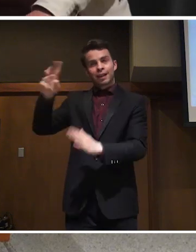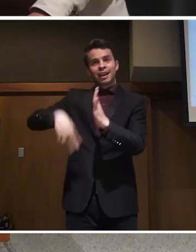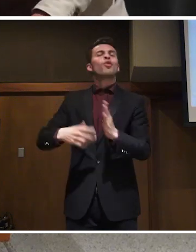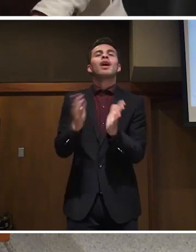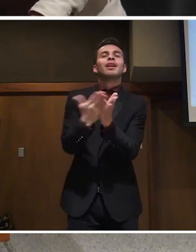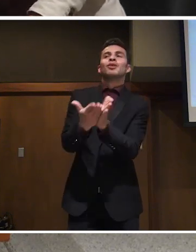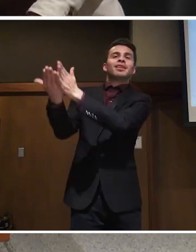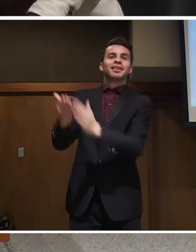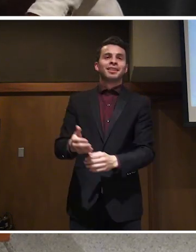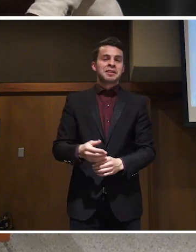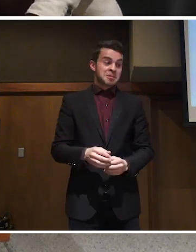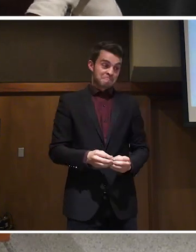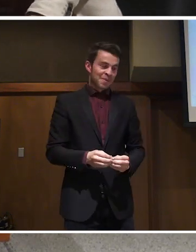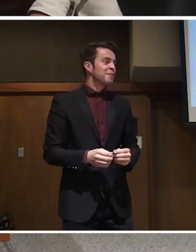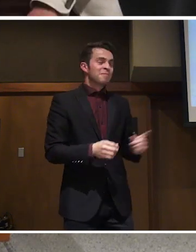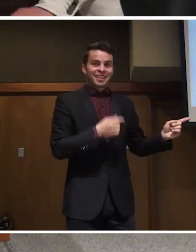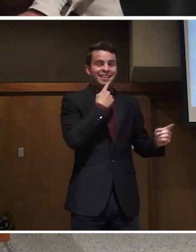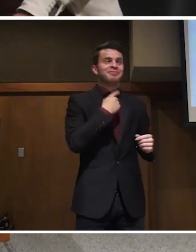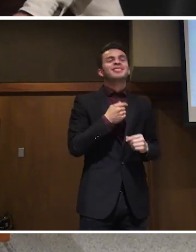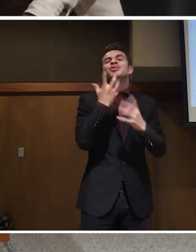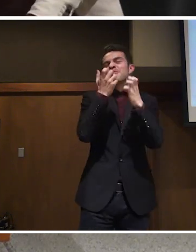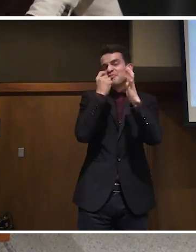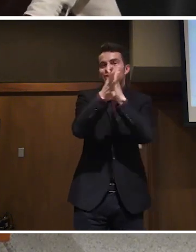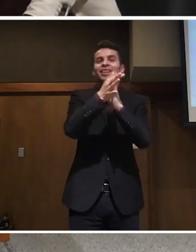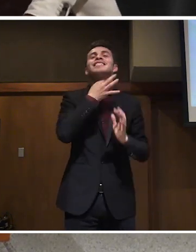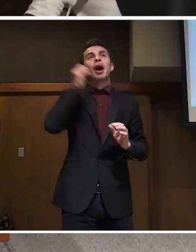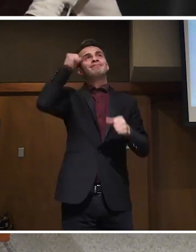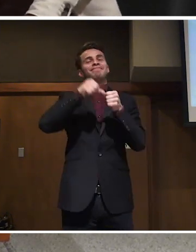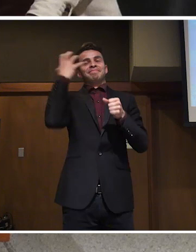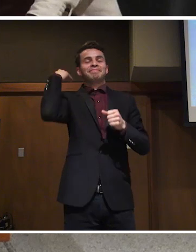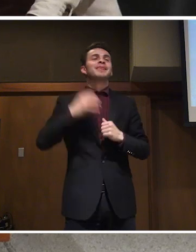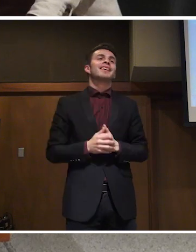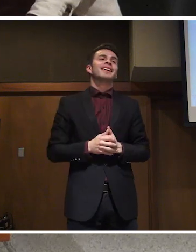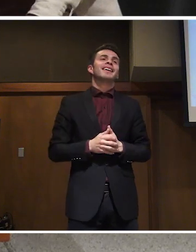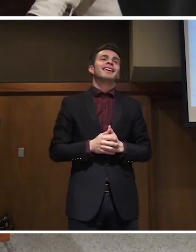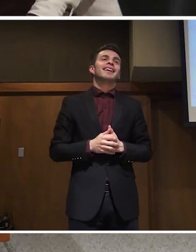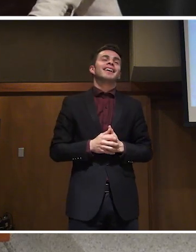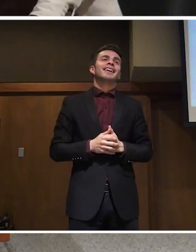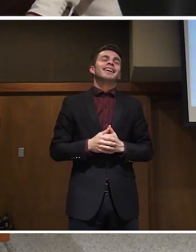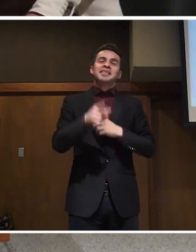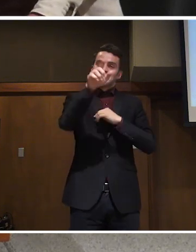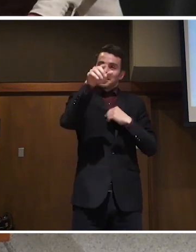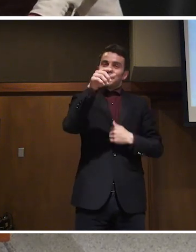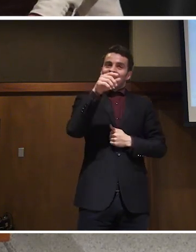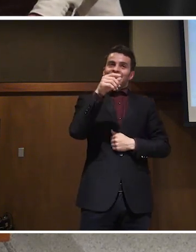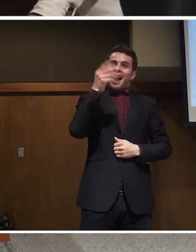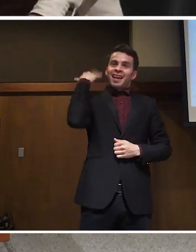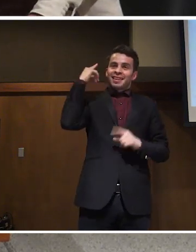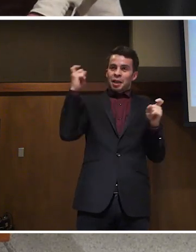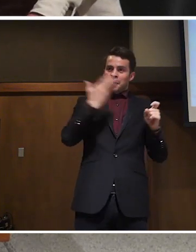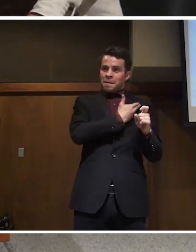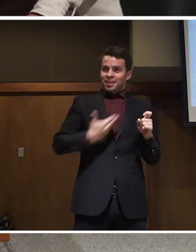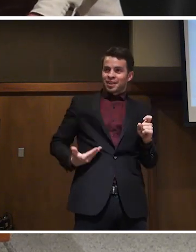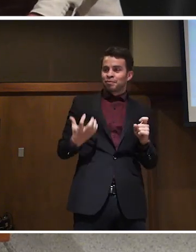Voy a contestar con un chiste y un recuerdo. Si ustedes veían algunas de las